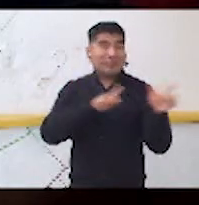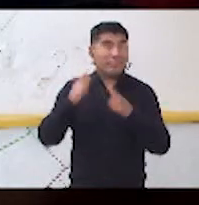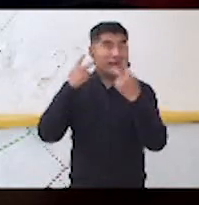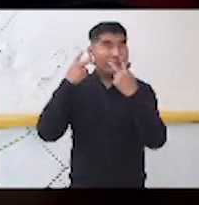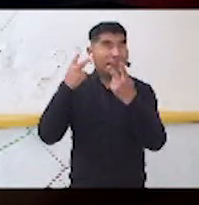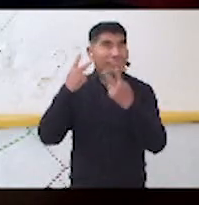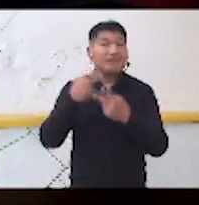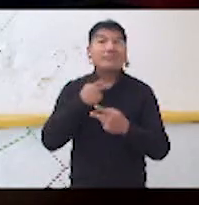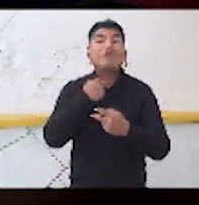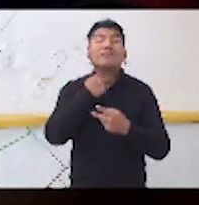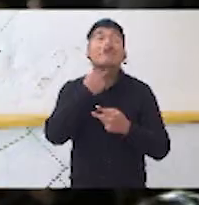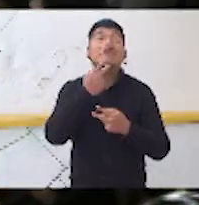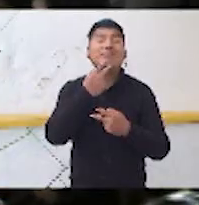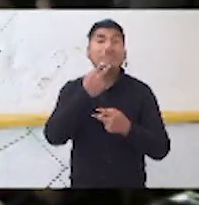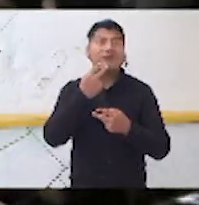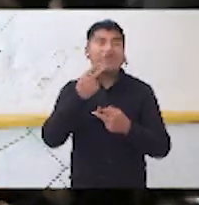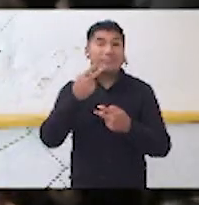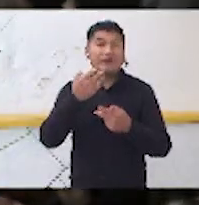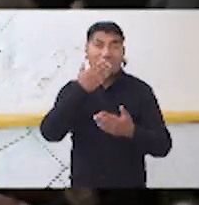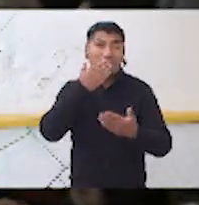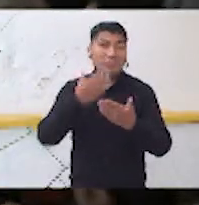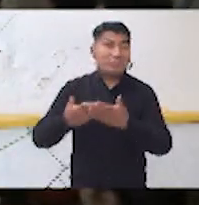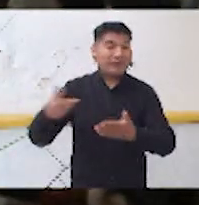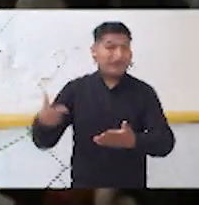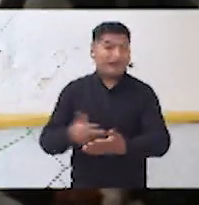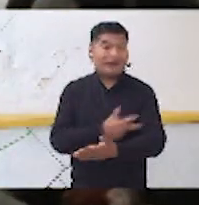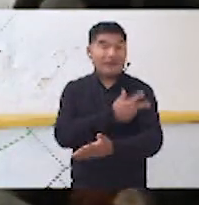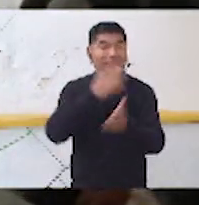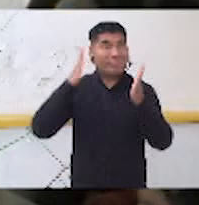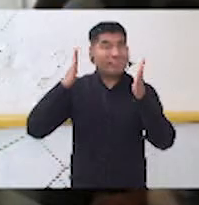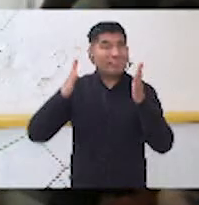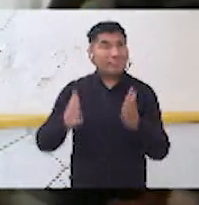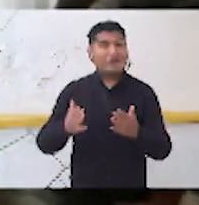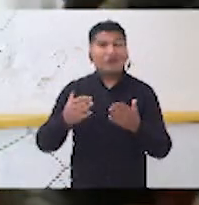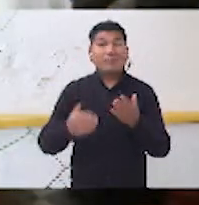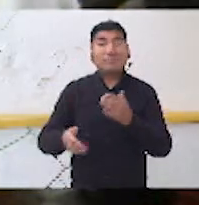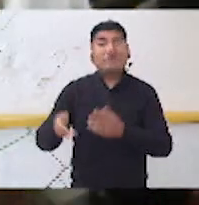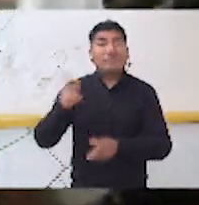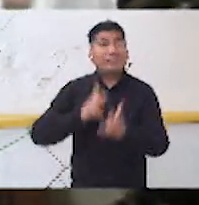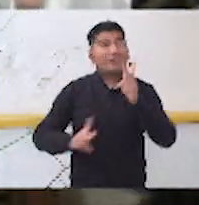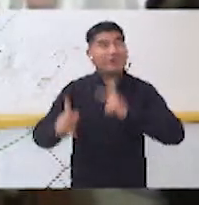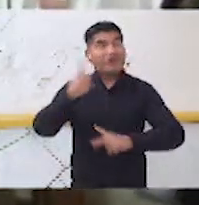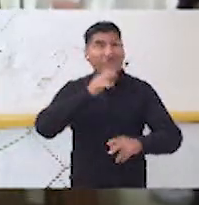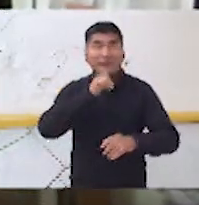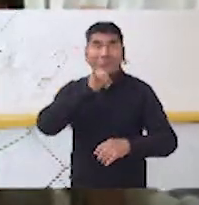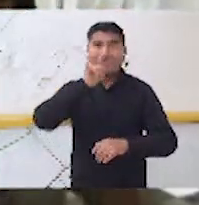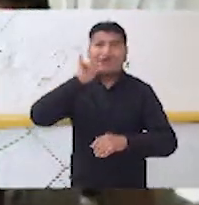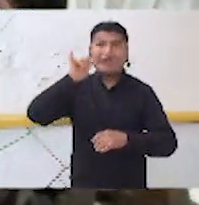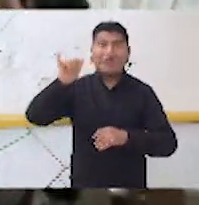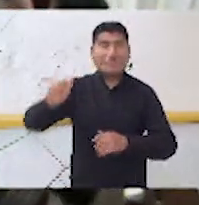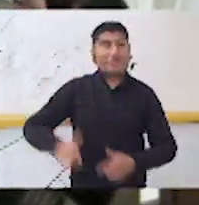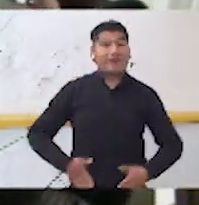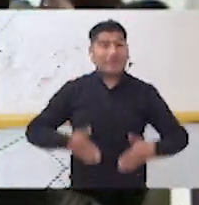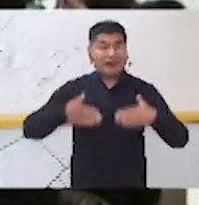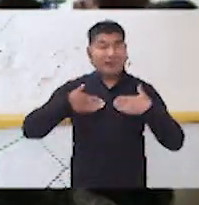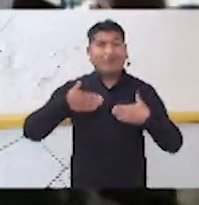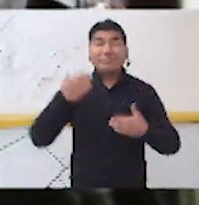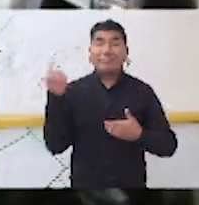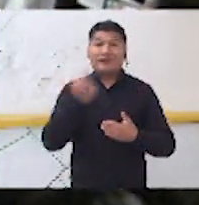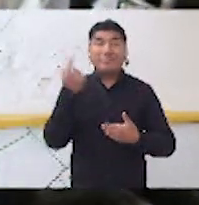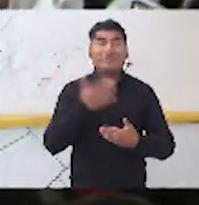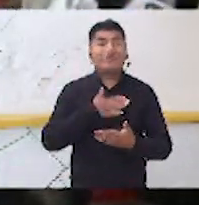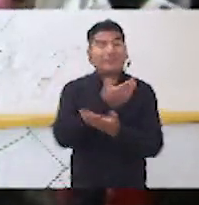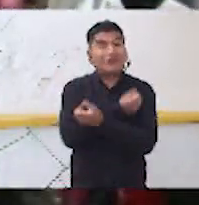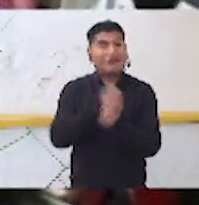voz amable del buen pastor. También los muros gritarán, viva por siempre mi